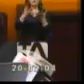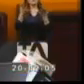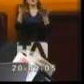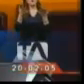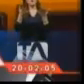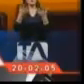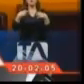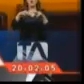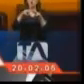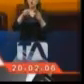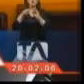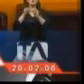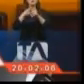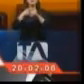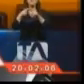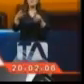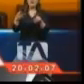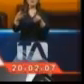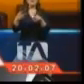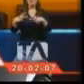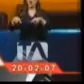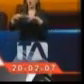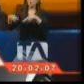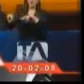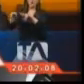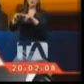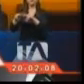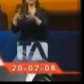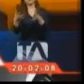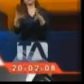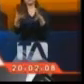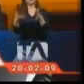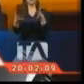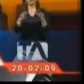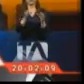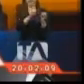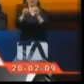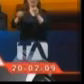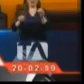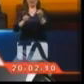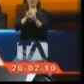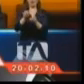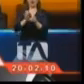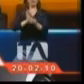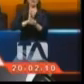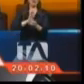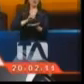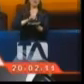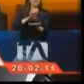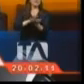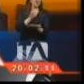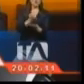las cifras, muchas interpretaciones que no están sujetas a la técnica en las cifras.